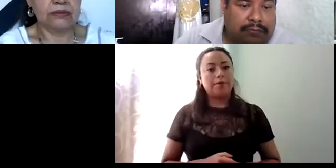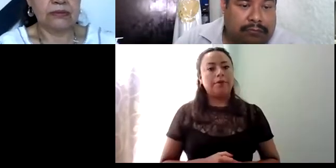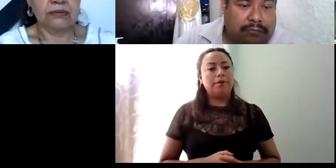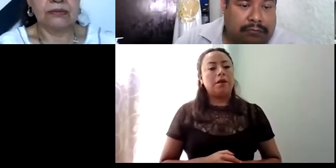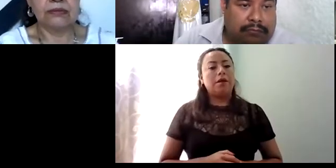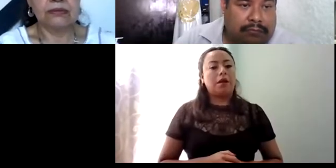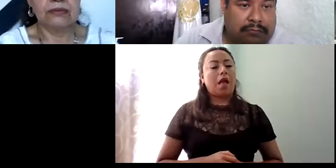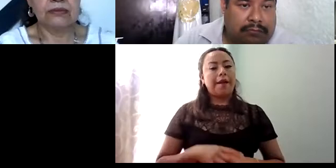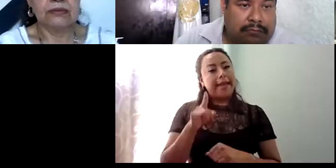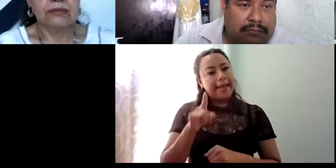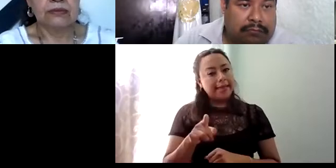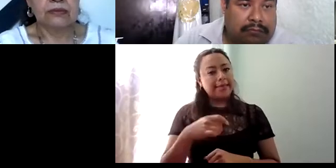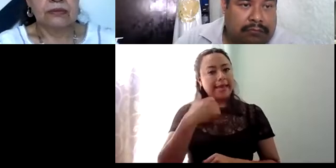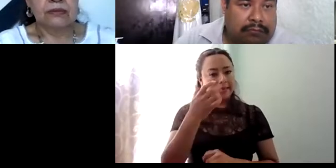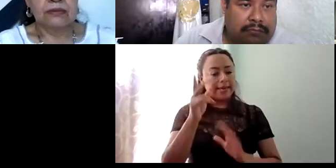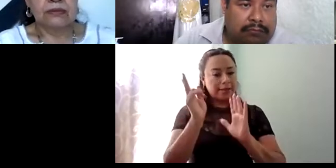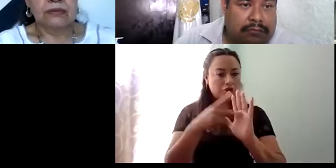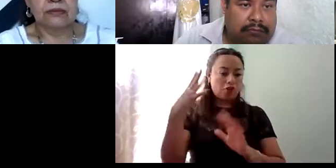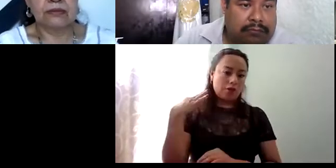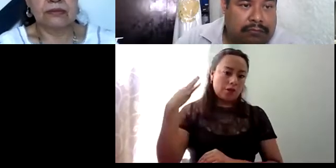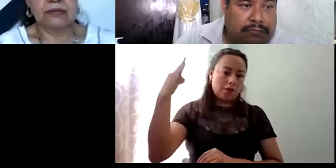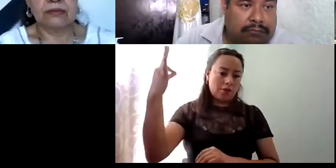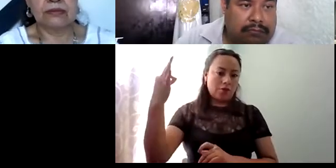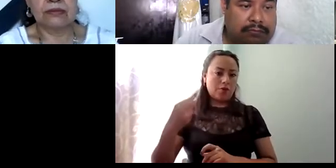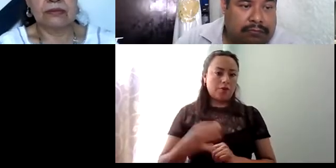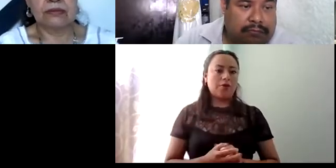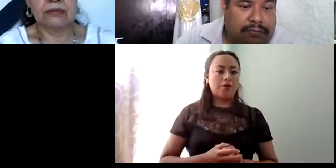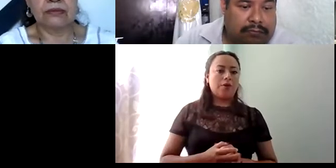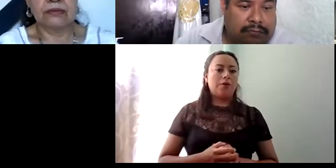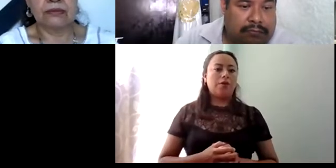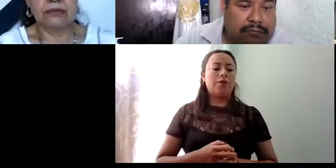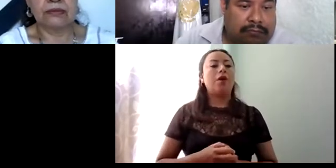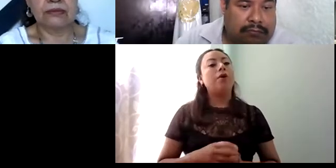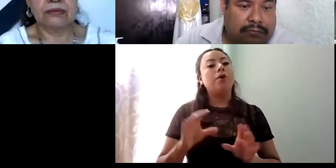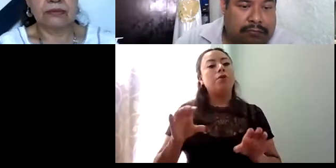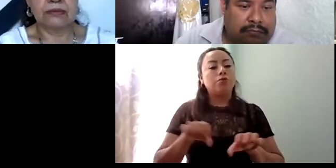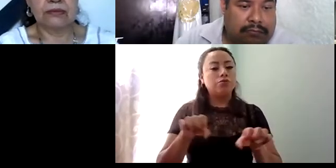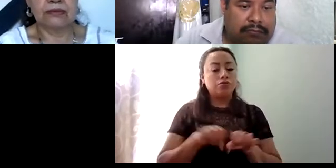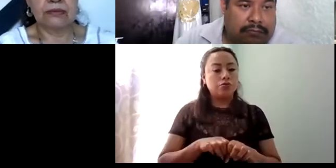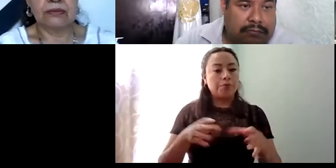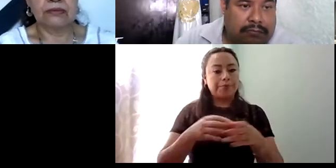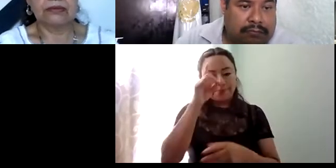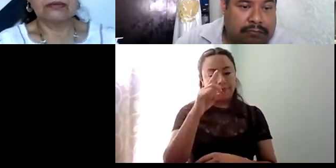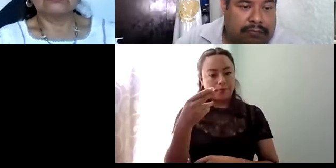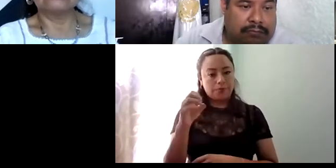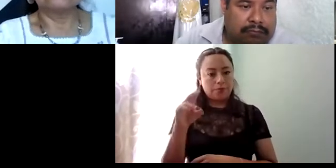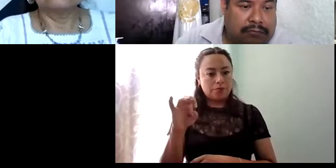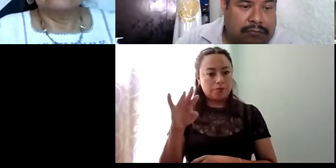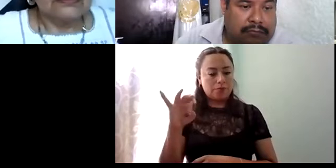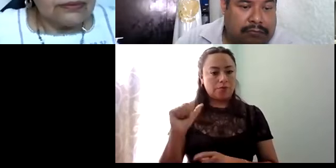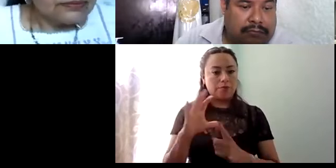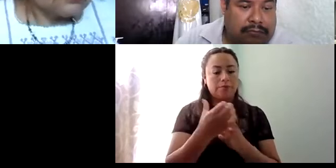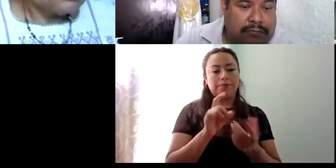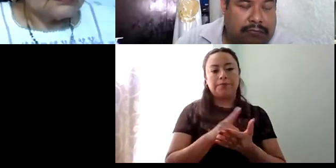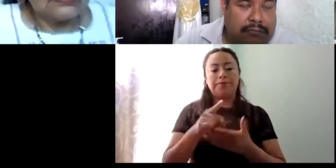las que busca la reelección como consejera honoraria de la Comisión de Derechos Humanos de la Ciudad de México. Me permito solicitar atentamente